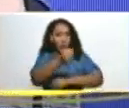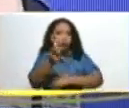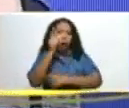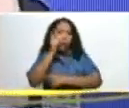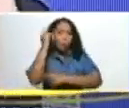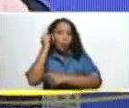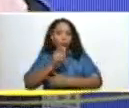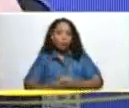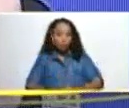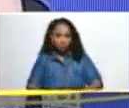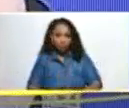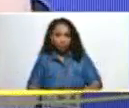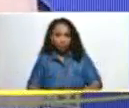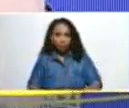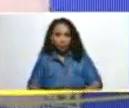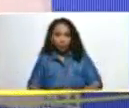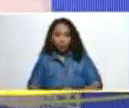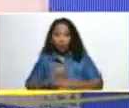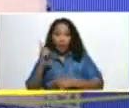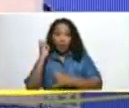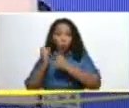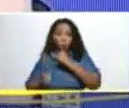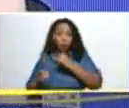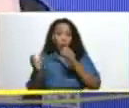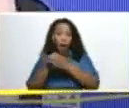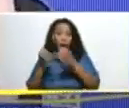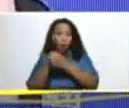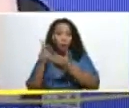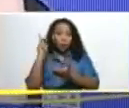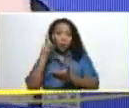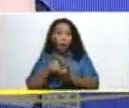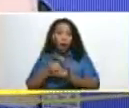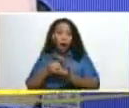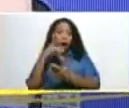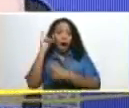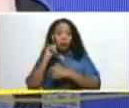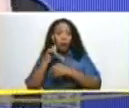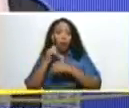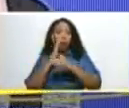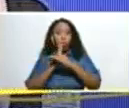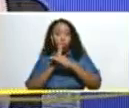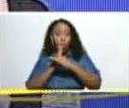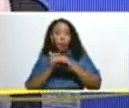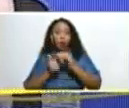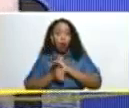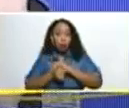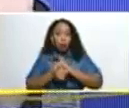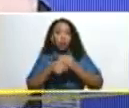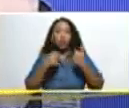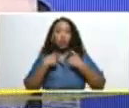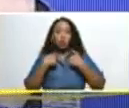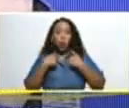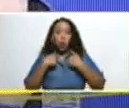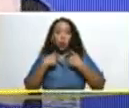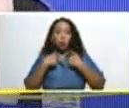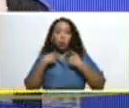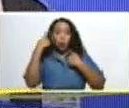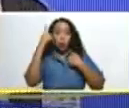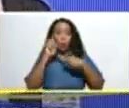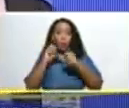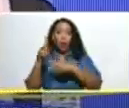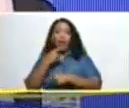mujer. Ese último equipo que nos acaba de llegar, teníamos un retraso, porque una de las cosas que yo en alguna oportunidad le había